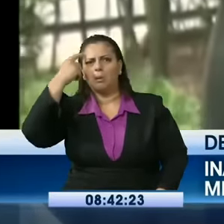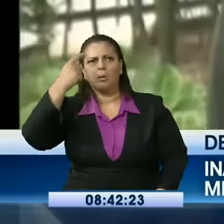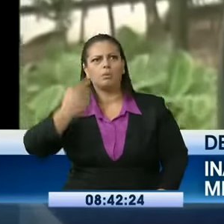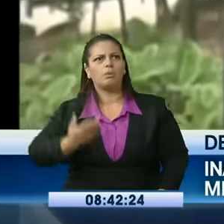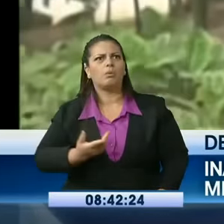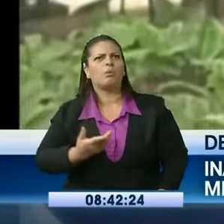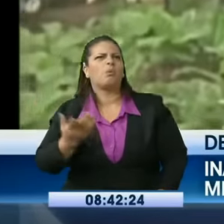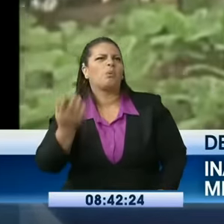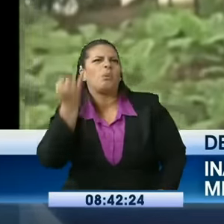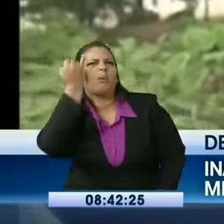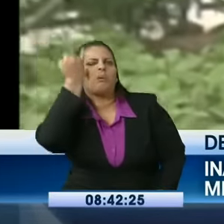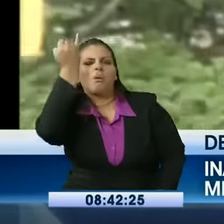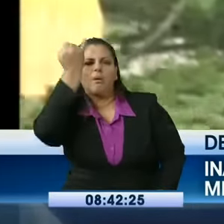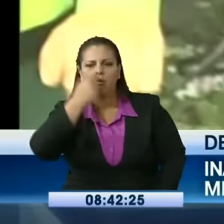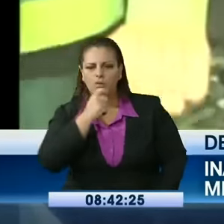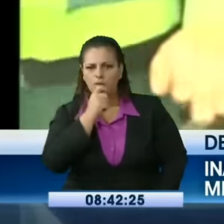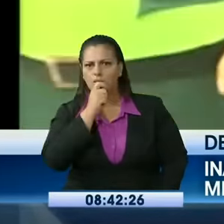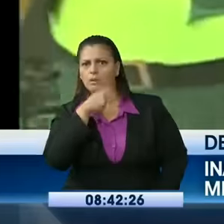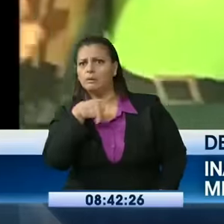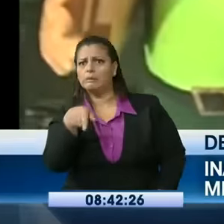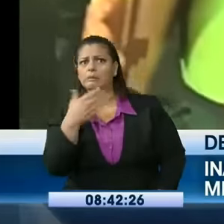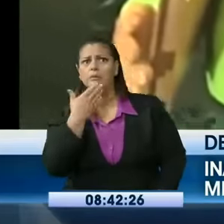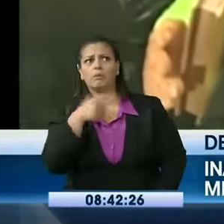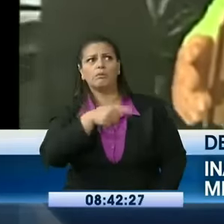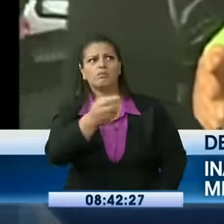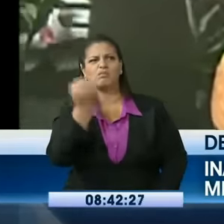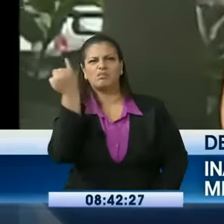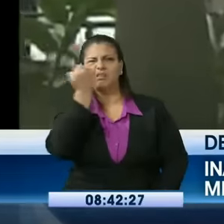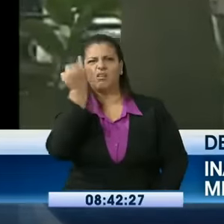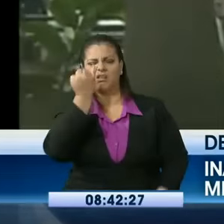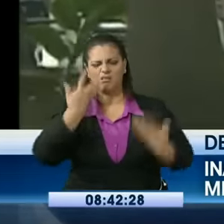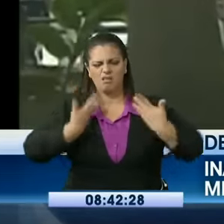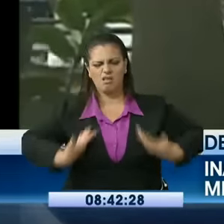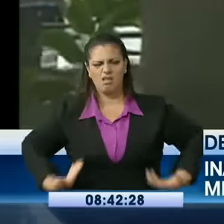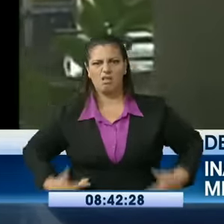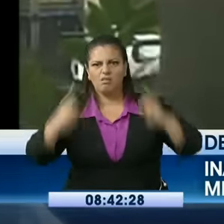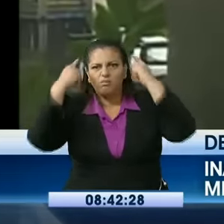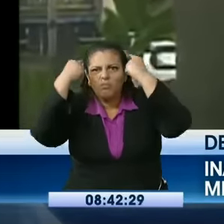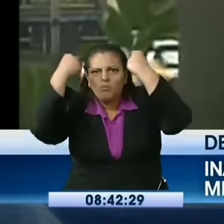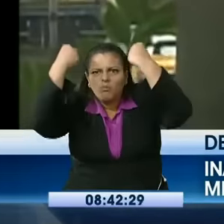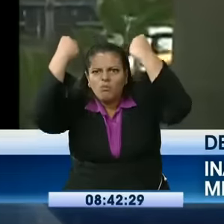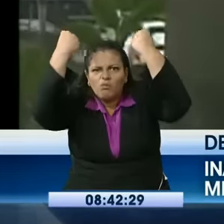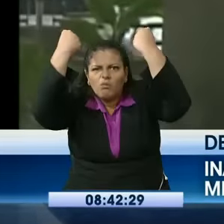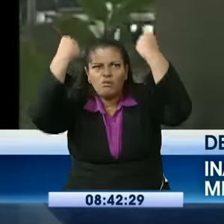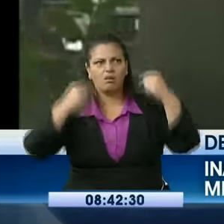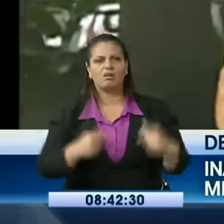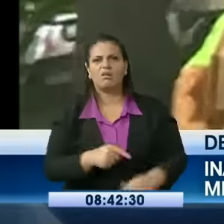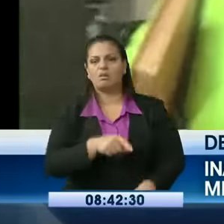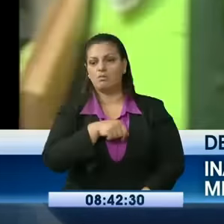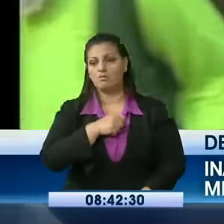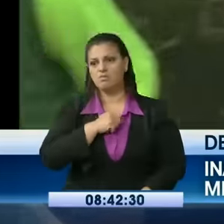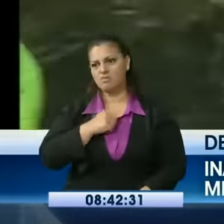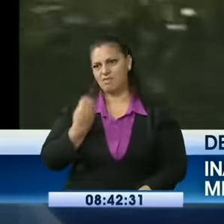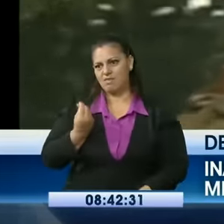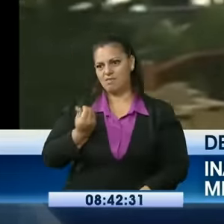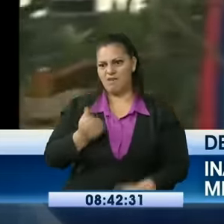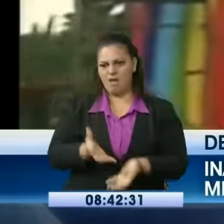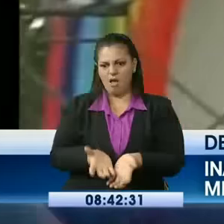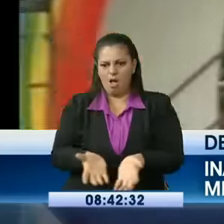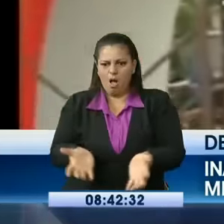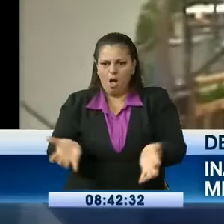así es. Aquí aprenderemos un poco de sus creencias y la sonido. Forma de vivir. Ahí viene otro sonido. Ahí tienes